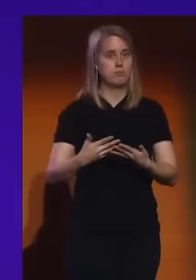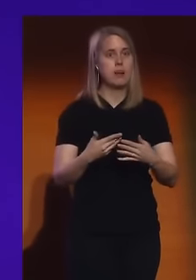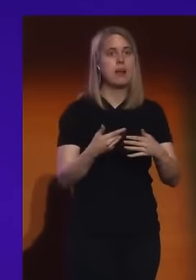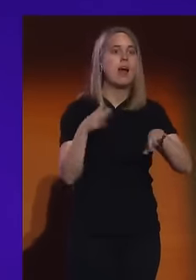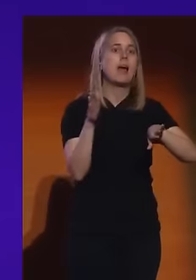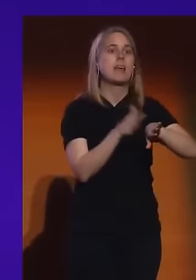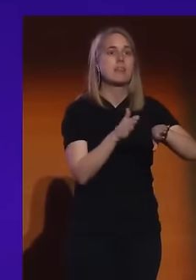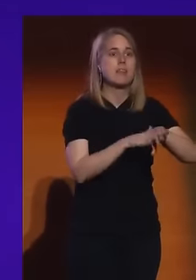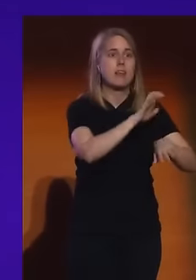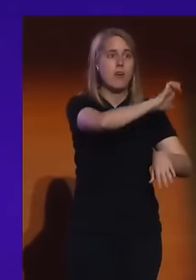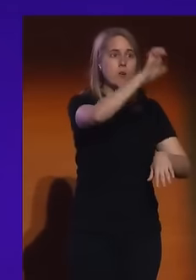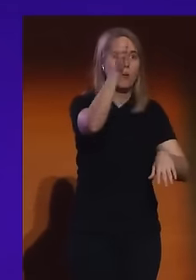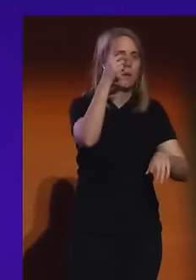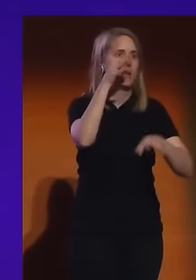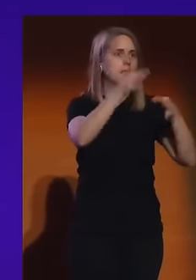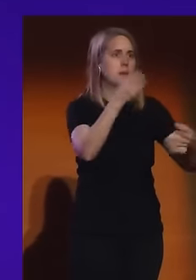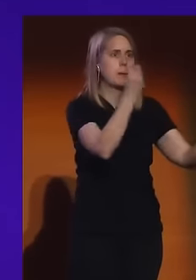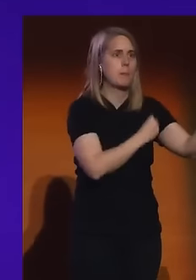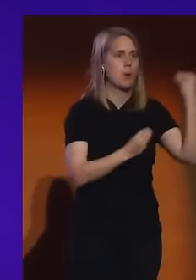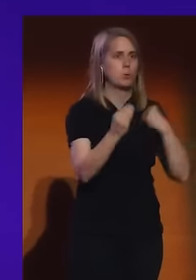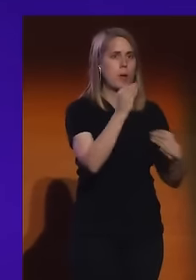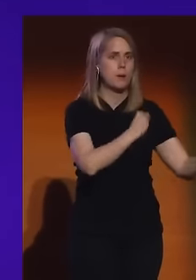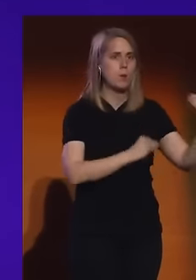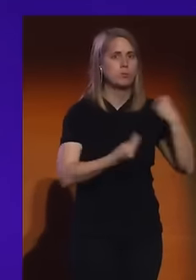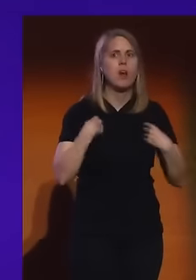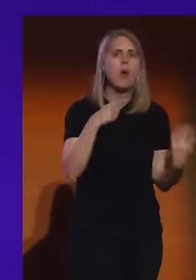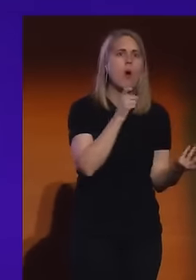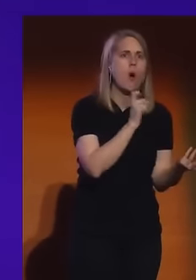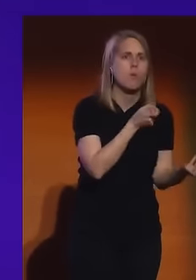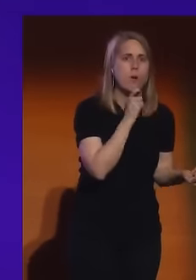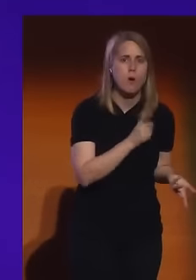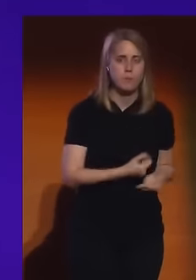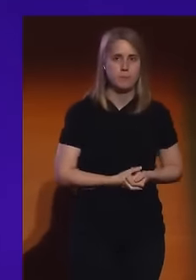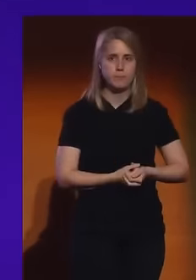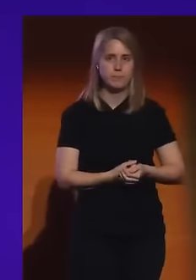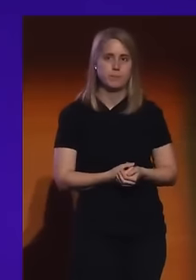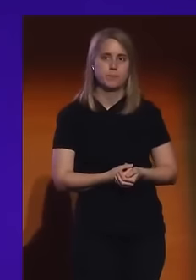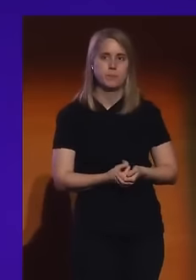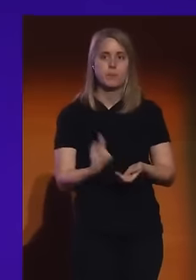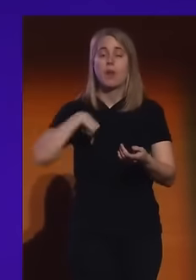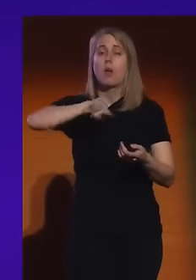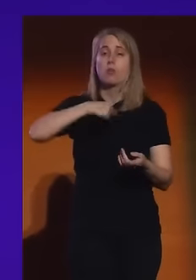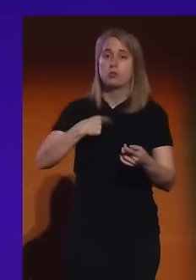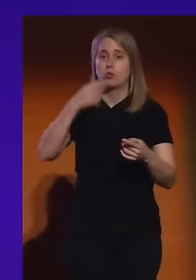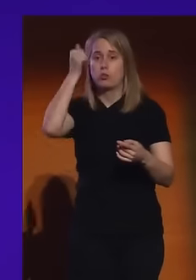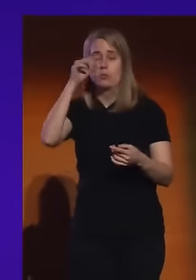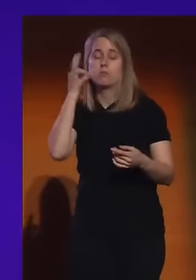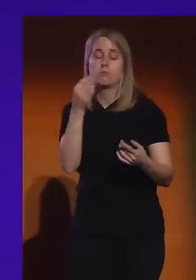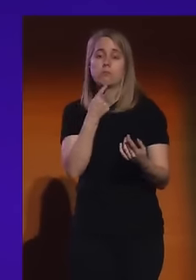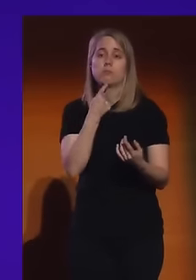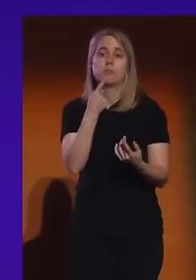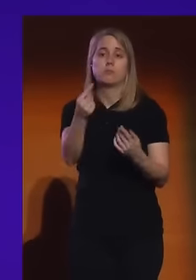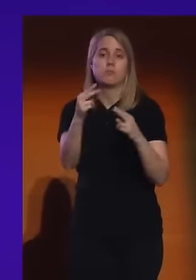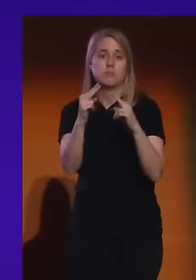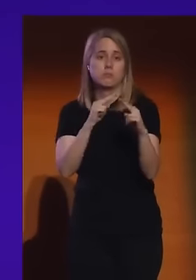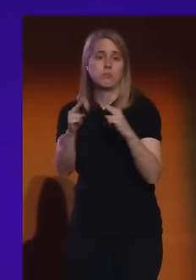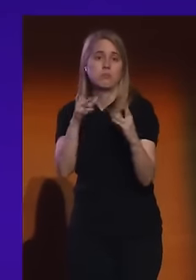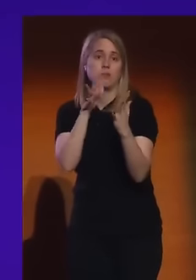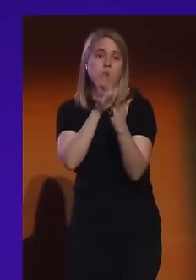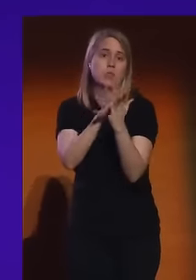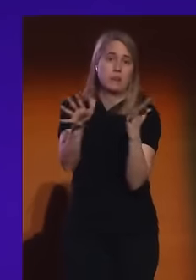izquierda europea todo el mundo nos pregunta cómo es posible y nosotras y nosotros